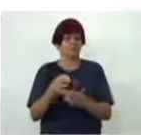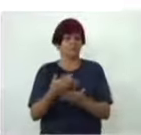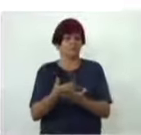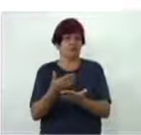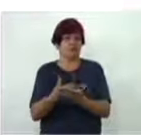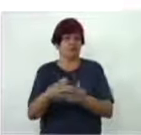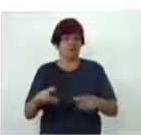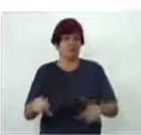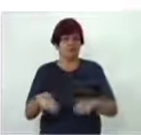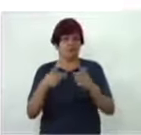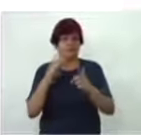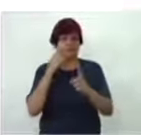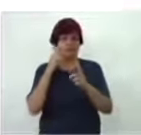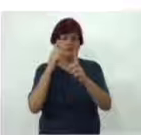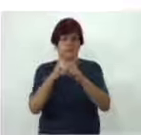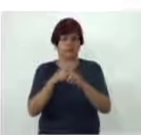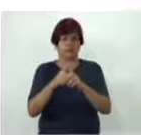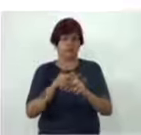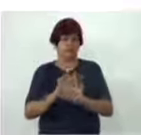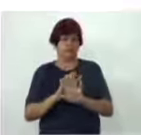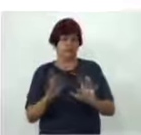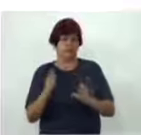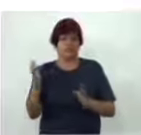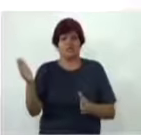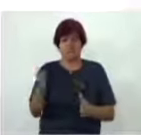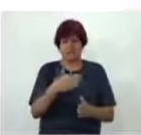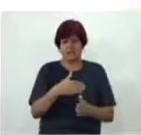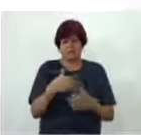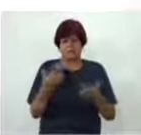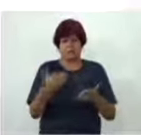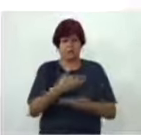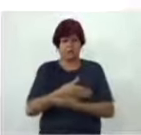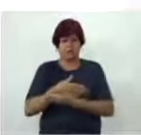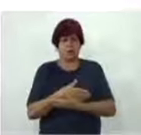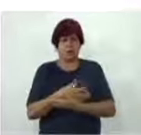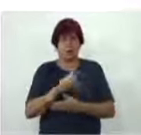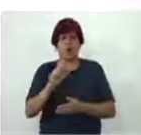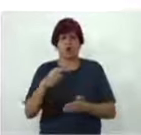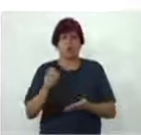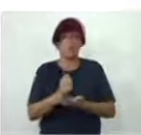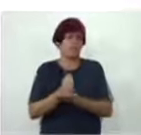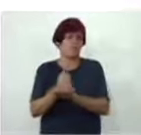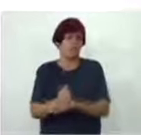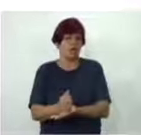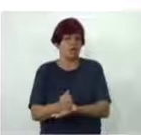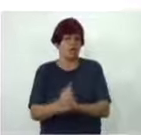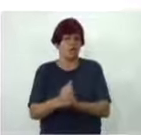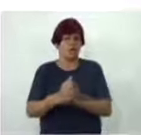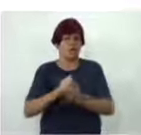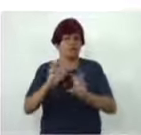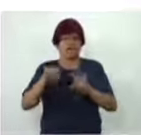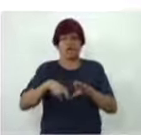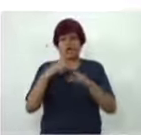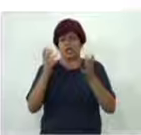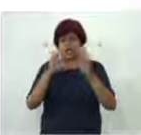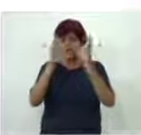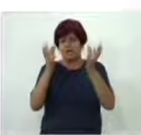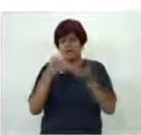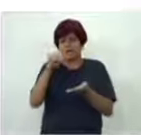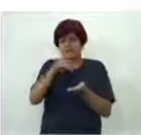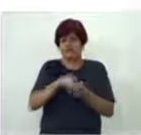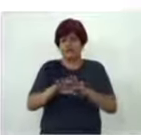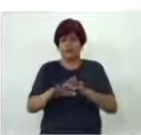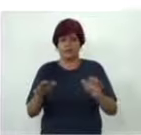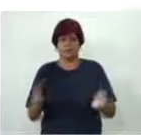el cumplimiento del objetivo planificado. ¿Qué trajo la muñeca? ¿Cómo la ayudaron? ¿Qué figuras colocaste en el